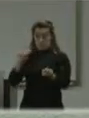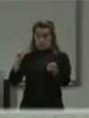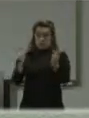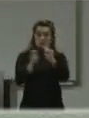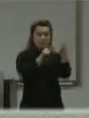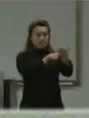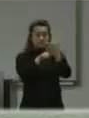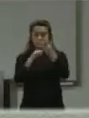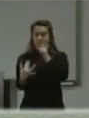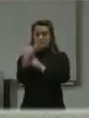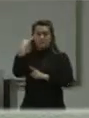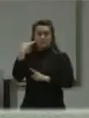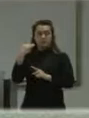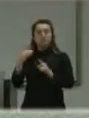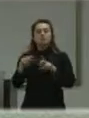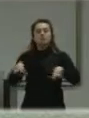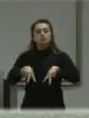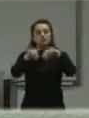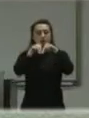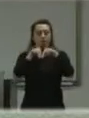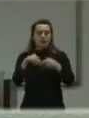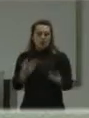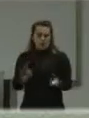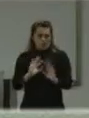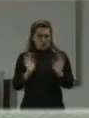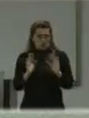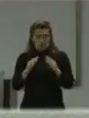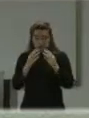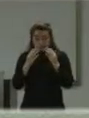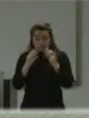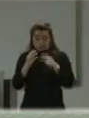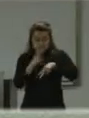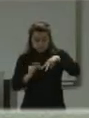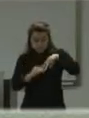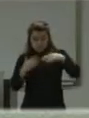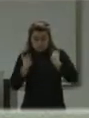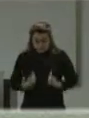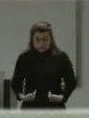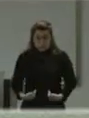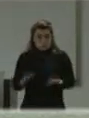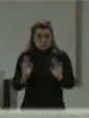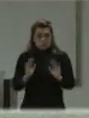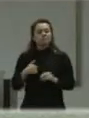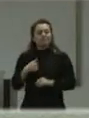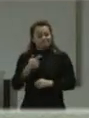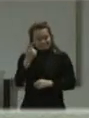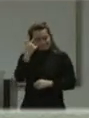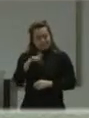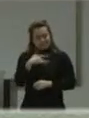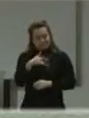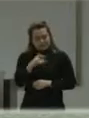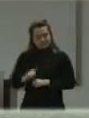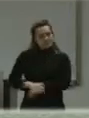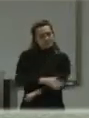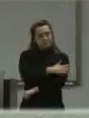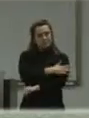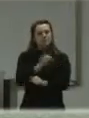sociedad y también no solo en la parte física y la parte y sino también en la emocional y la psicológica